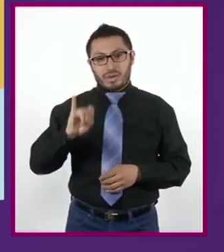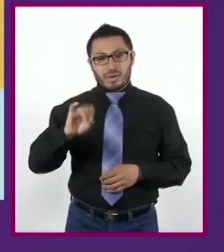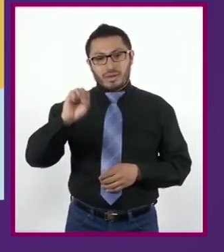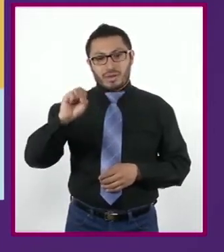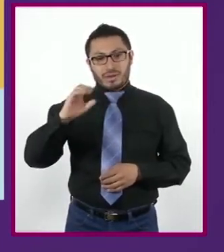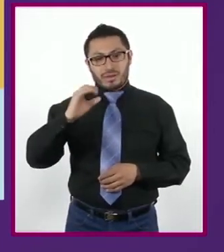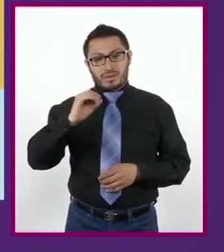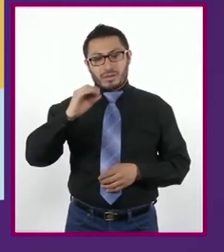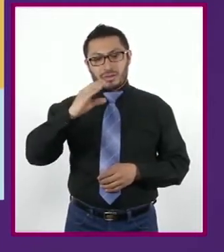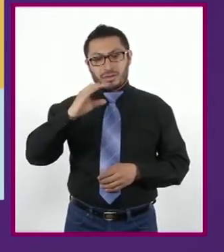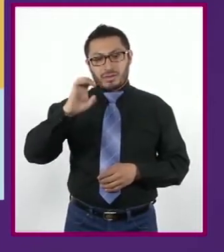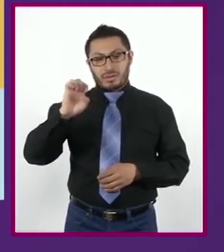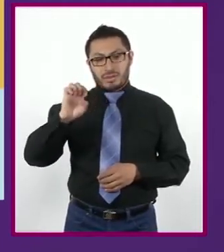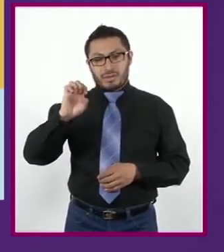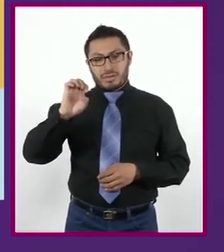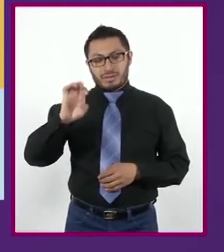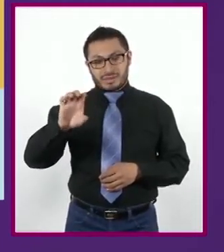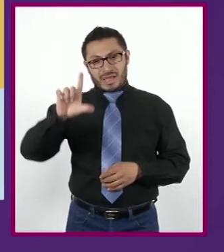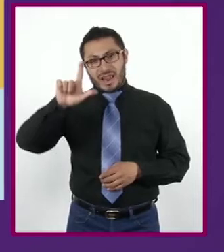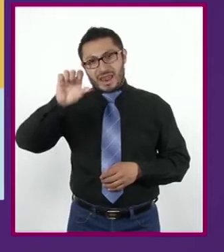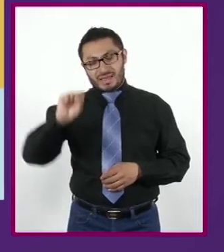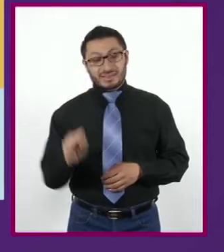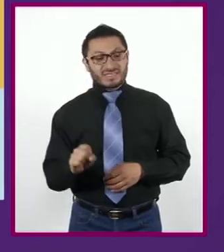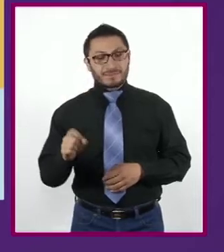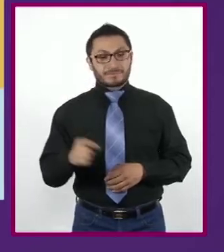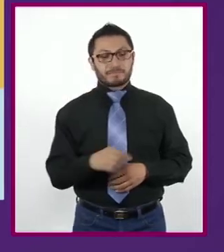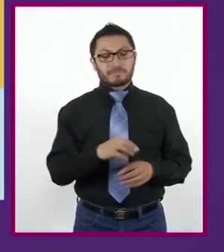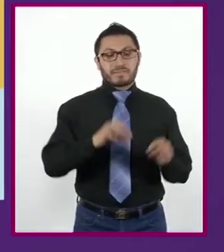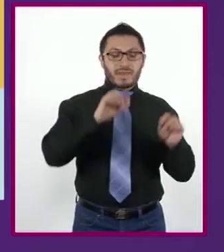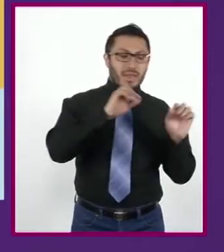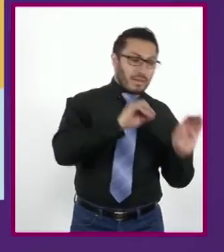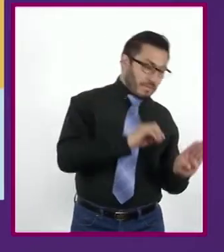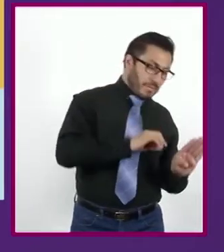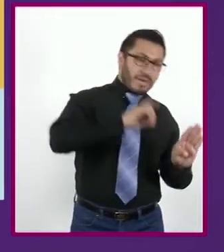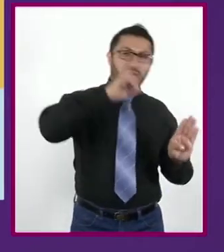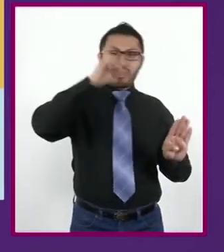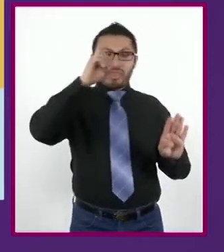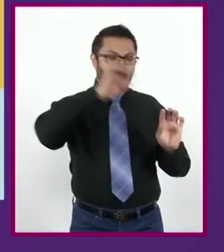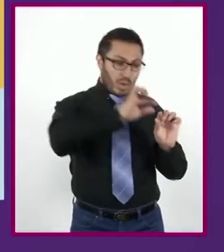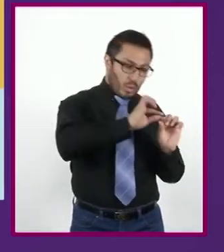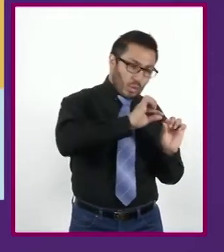Podemos ver que el segmento BD es una diagonal del trapecio.